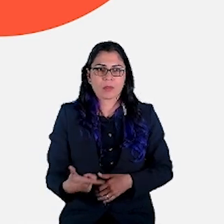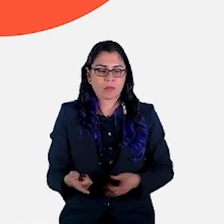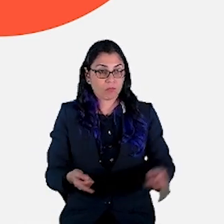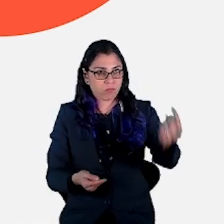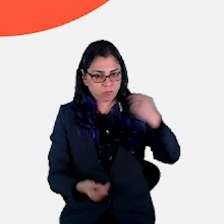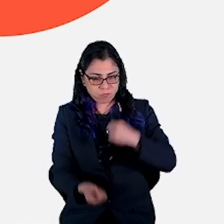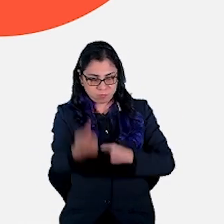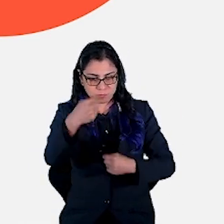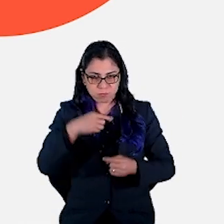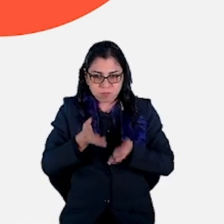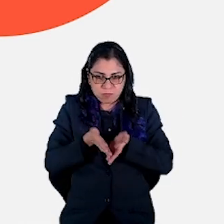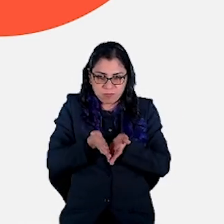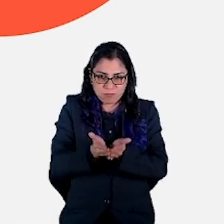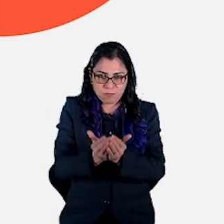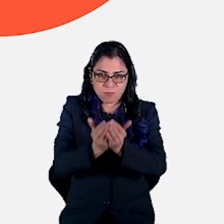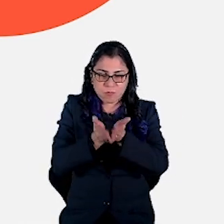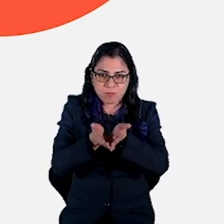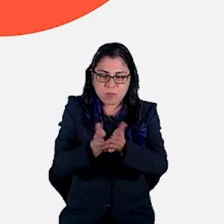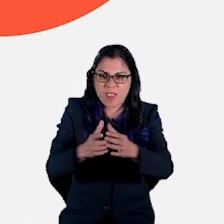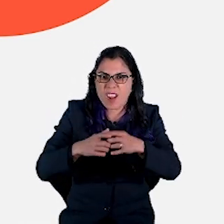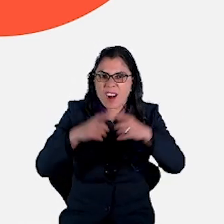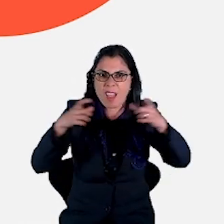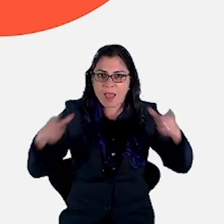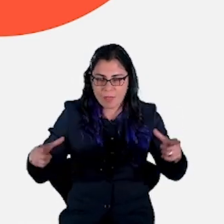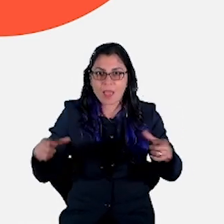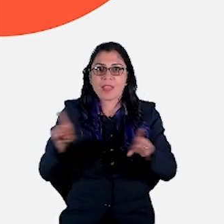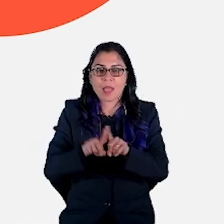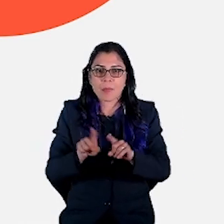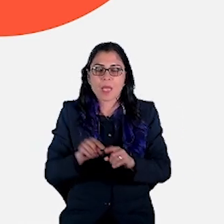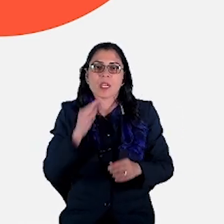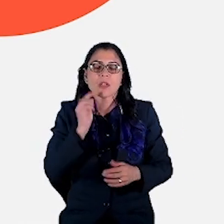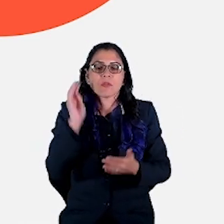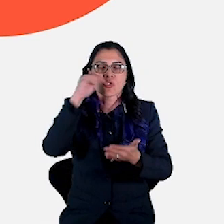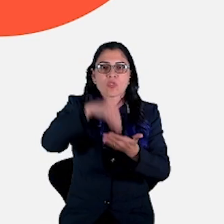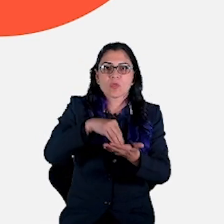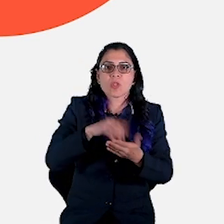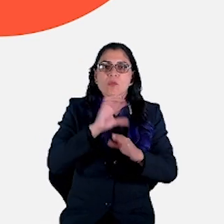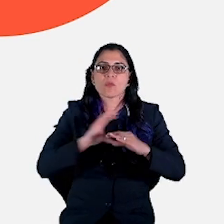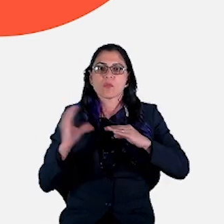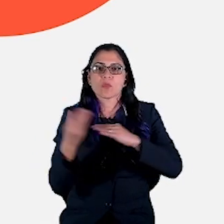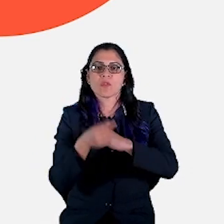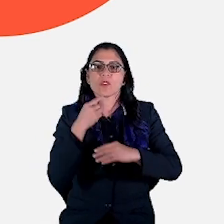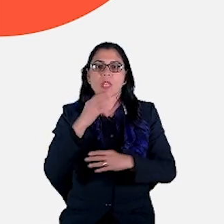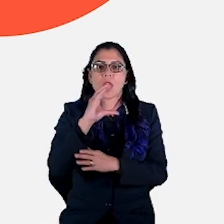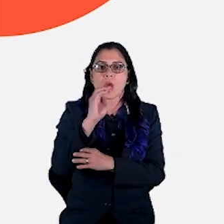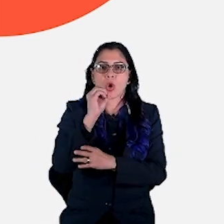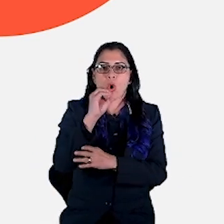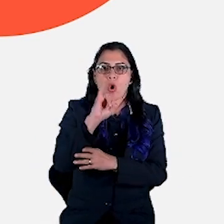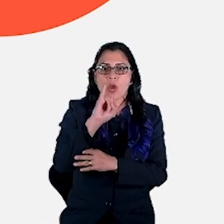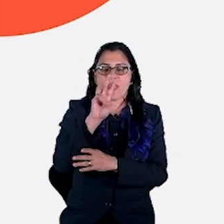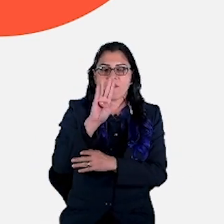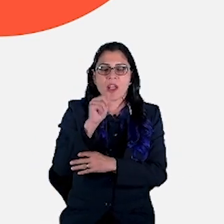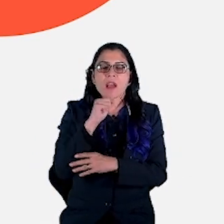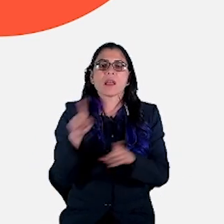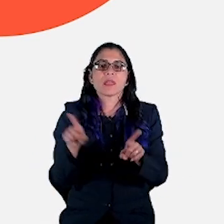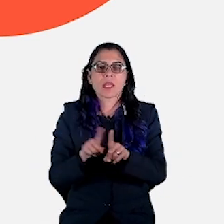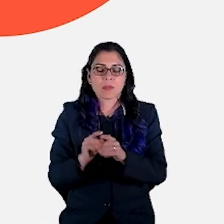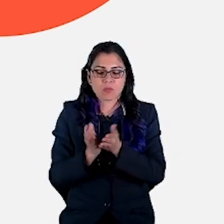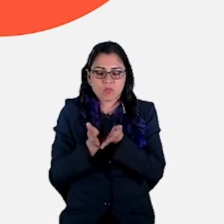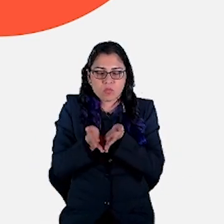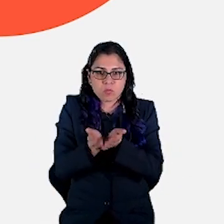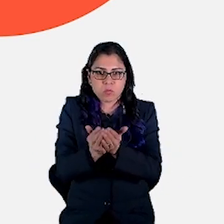megayates al área de coiba y el golfo de chiriquí año tras año eh Como una tradición la navegación